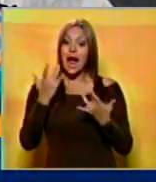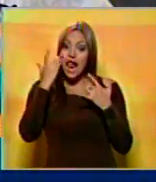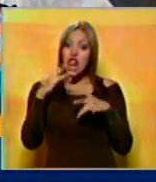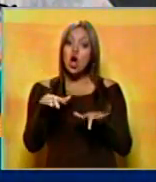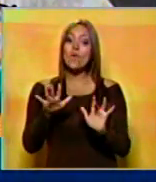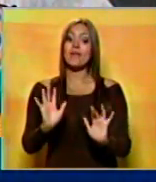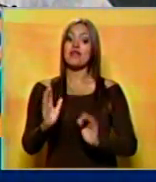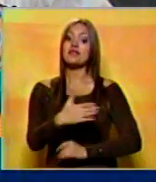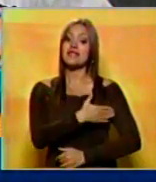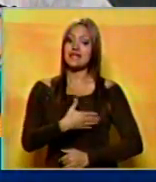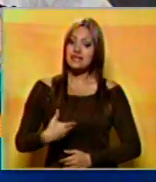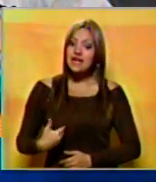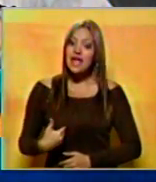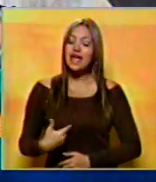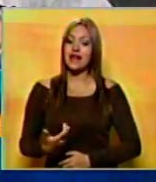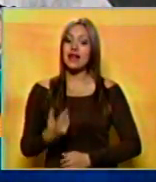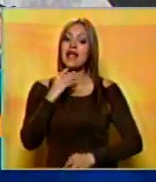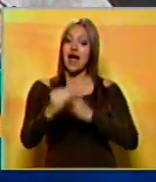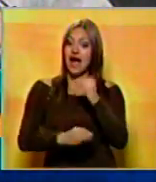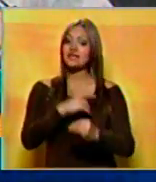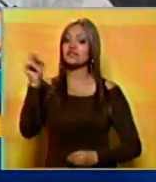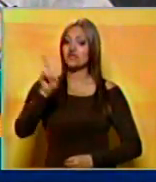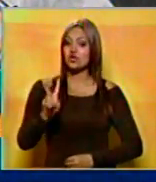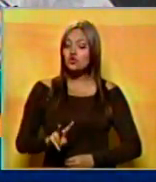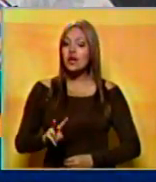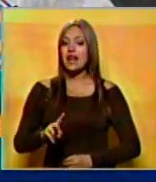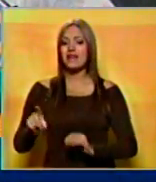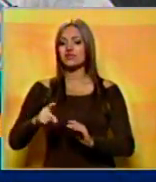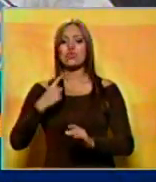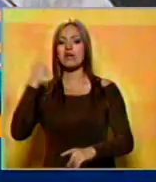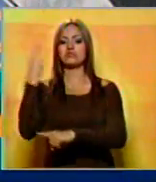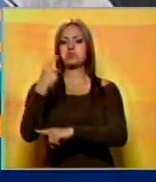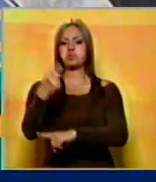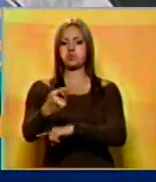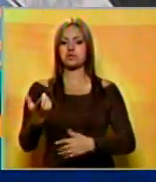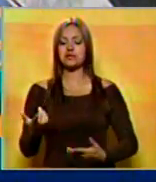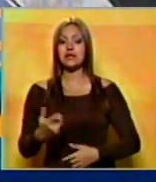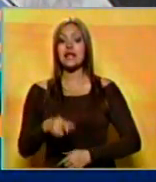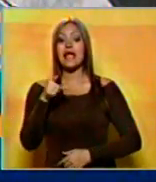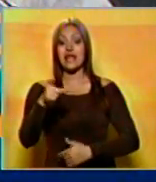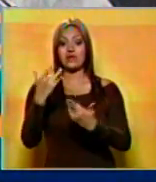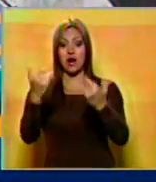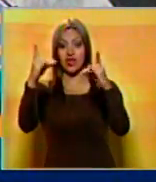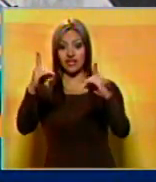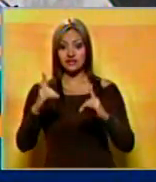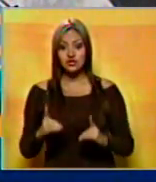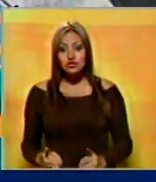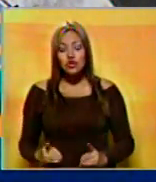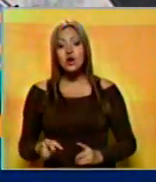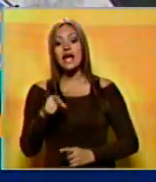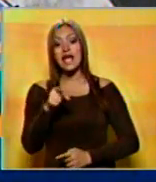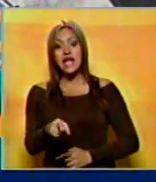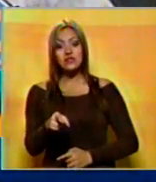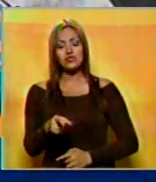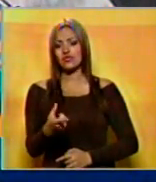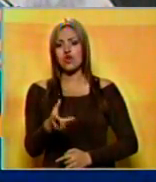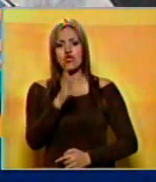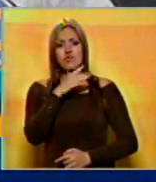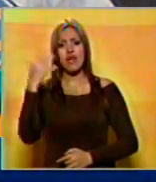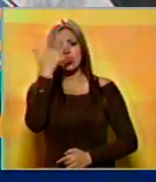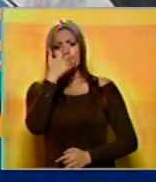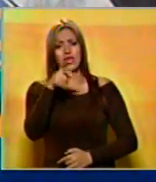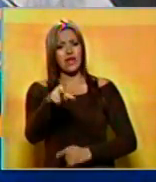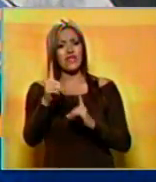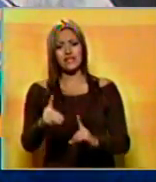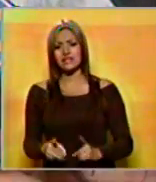posible pretensión de crear en Venezuela un Estado totalitario. Este decreto es sin lugar a dudas un